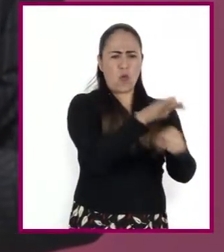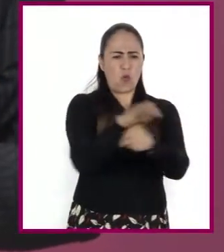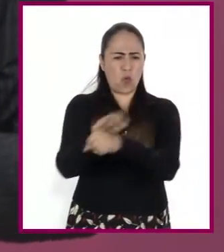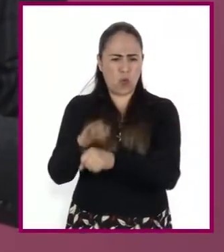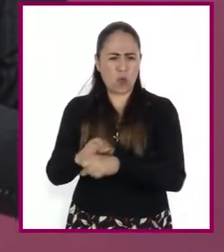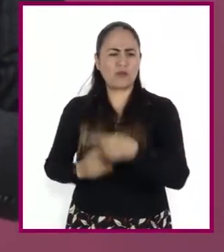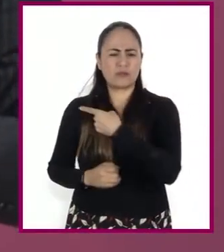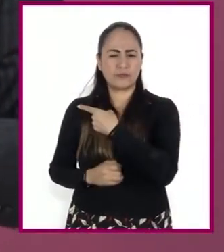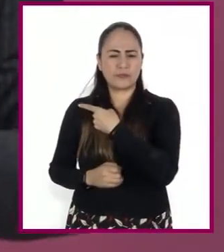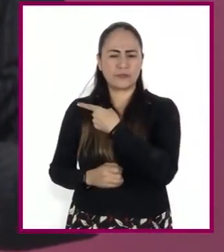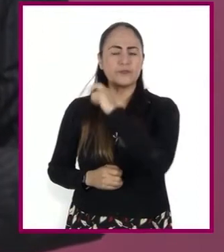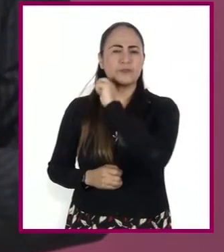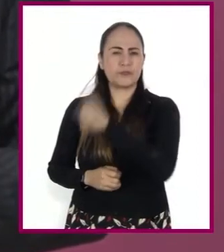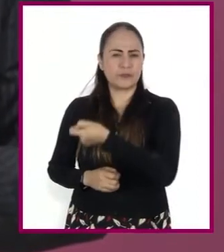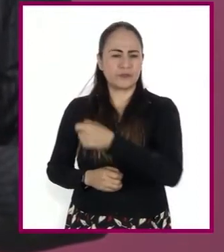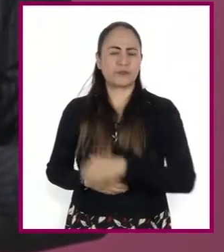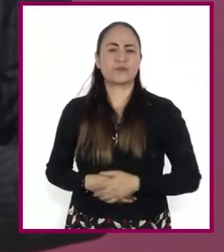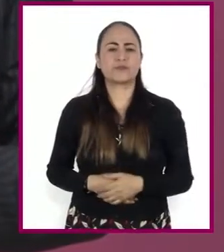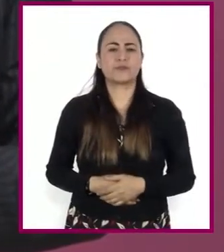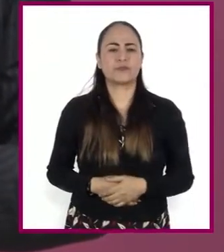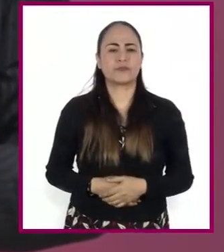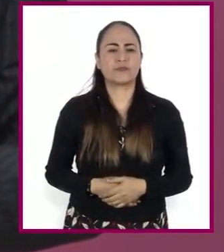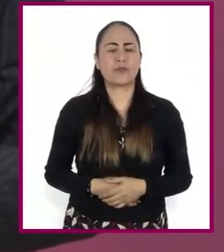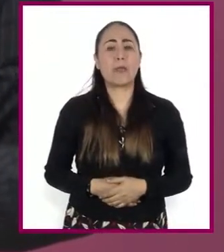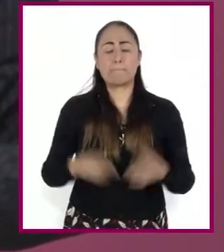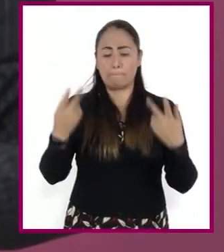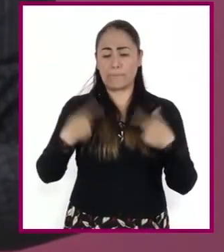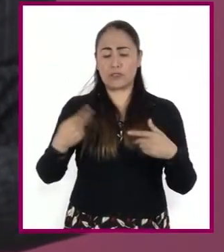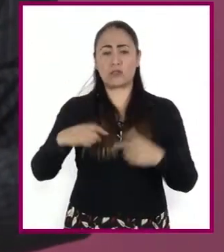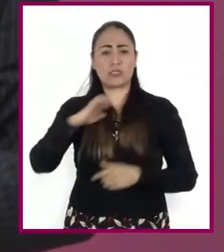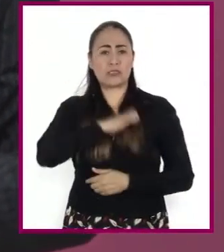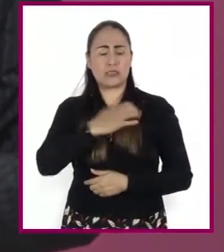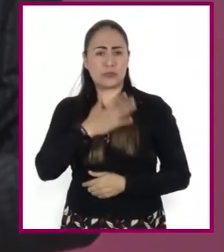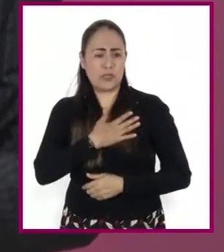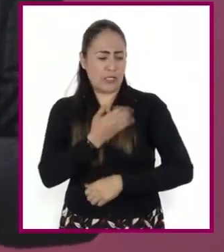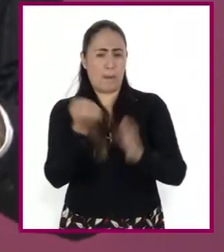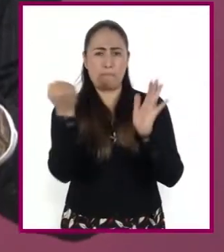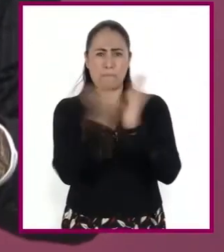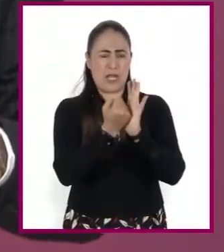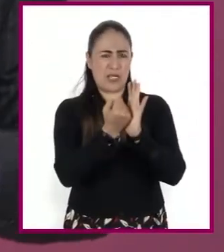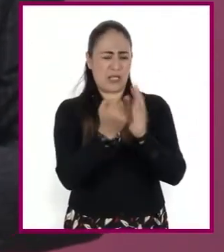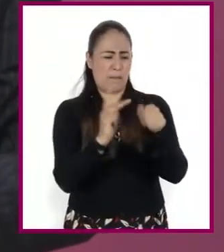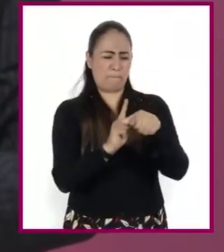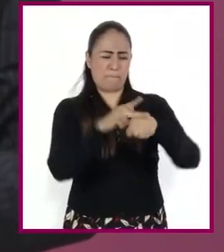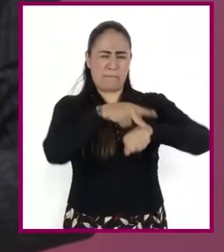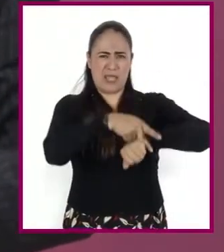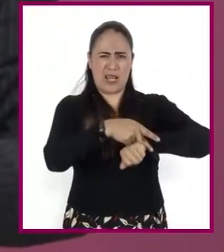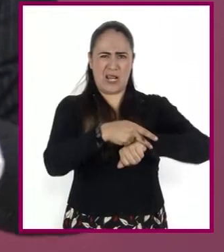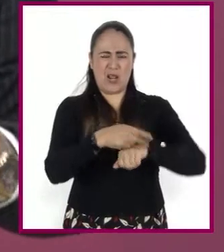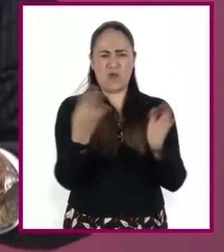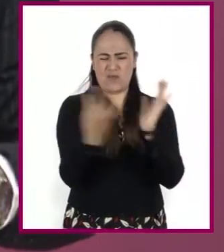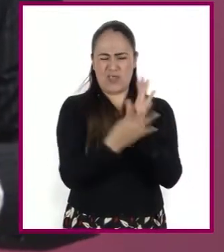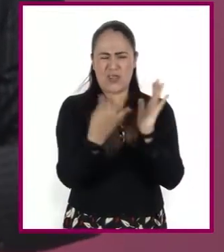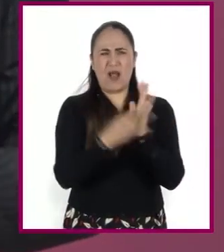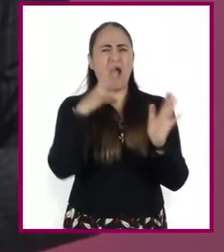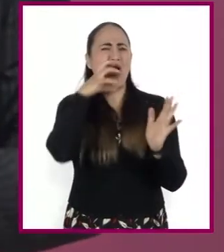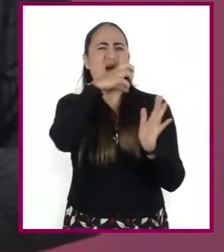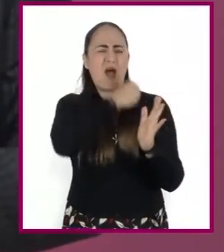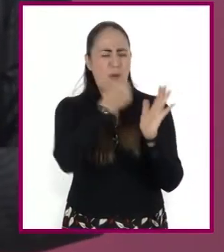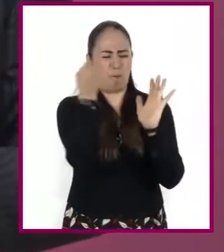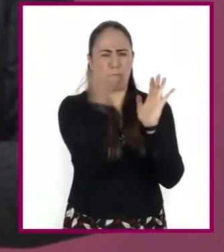hicieron su entrada a la Ciudad de México el 9 de enero de 1531. Las principales acciones que